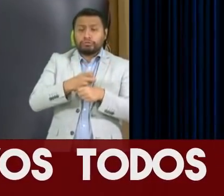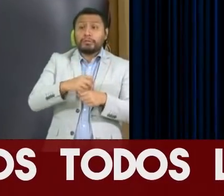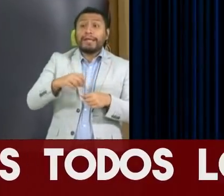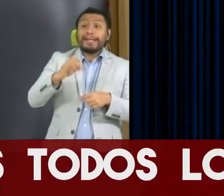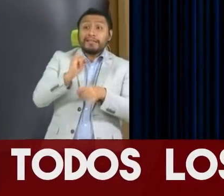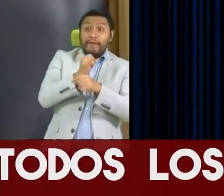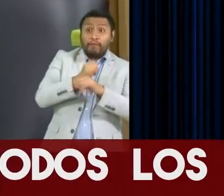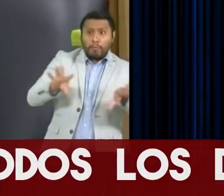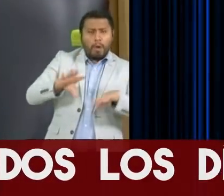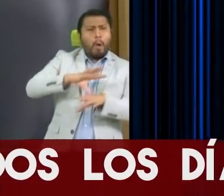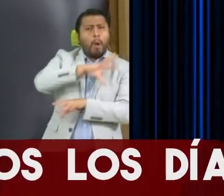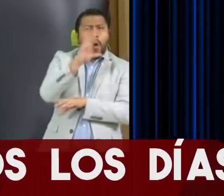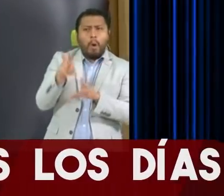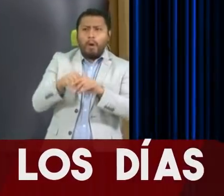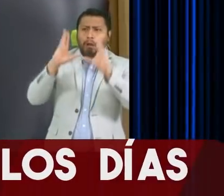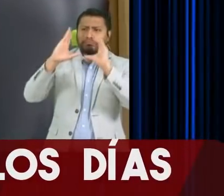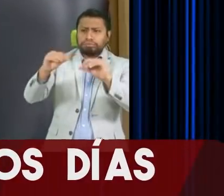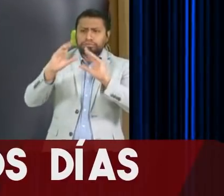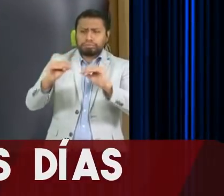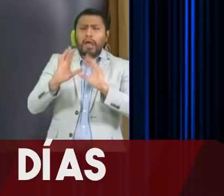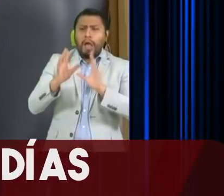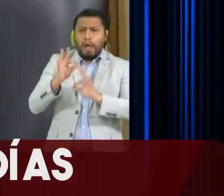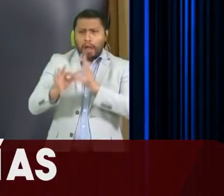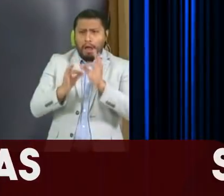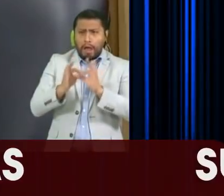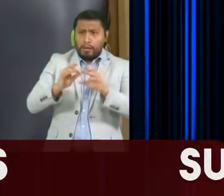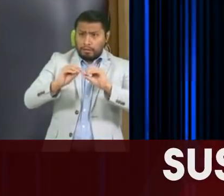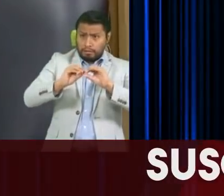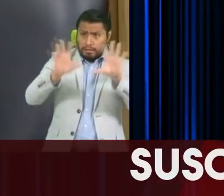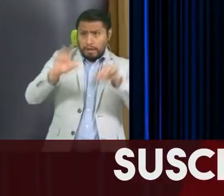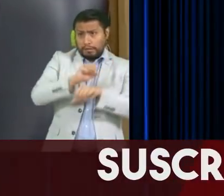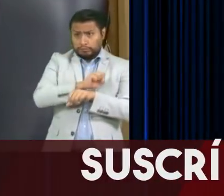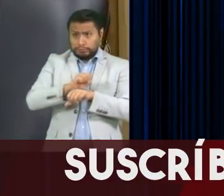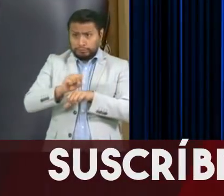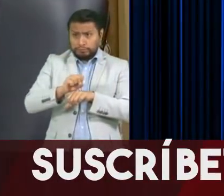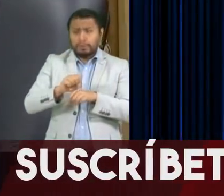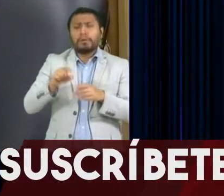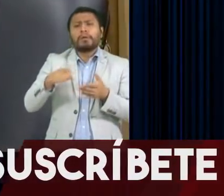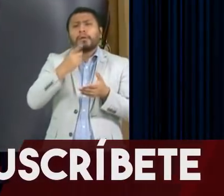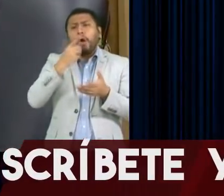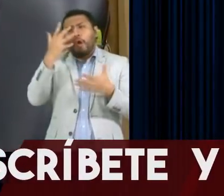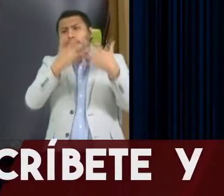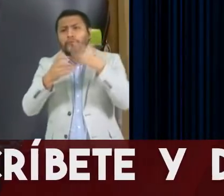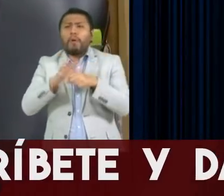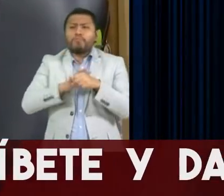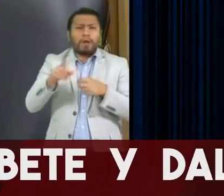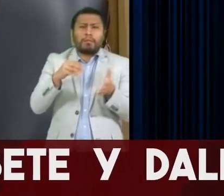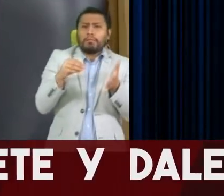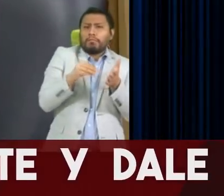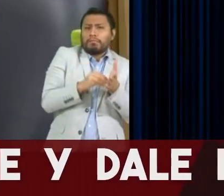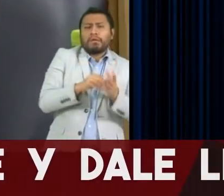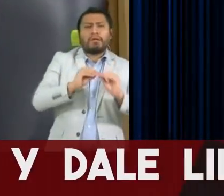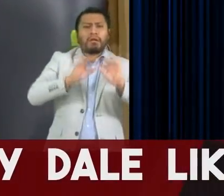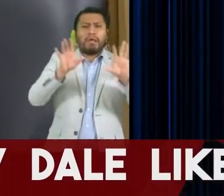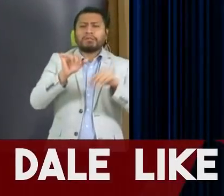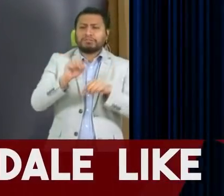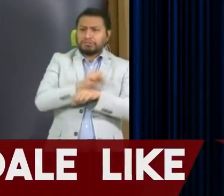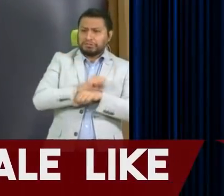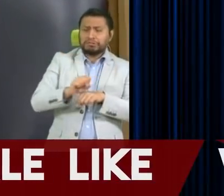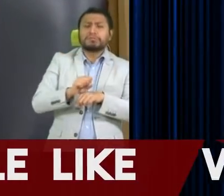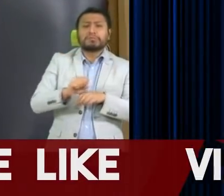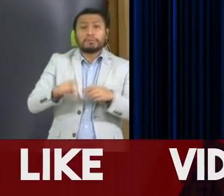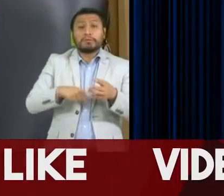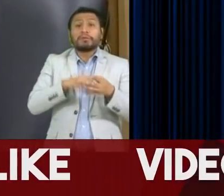que recibió considera que fue clara y sencilla, confusa y complicada, dijo que clara y sencilla, la capacitación que recibió considera que